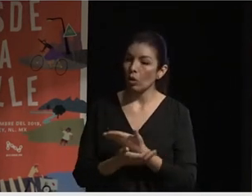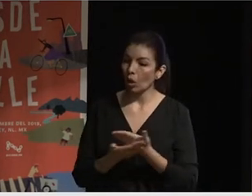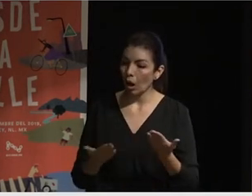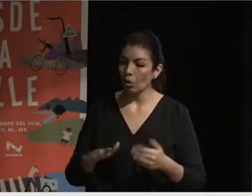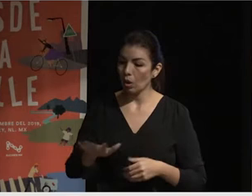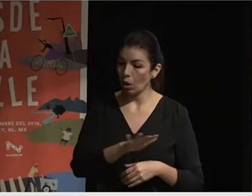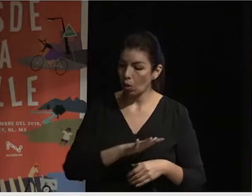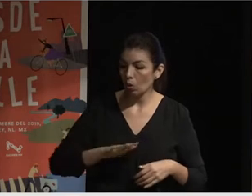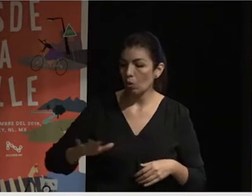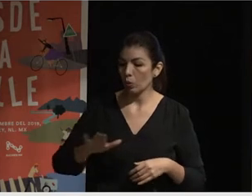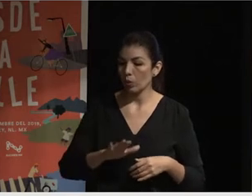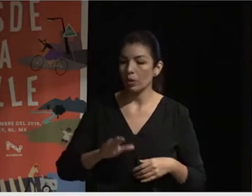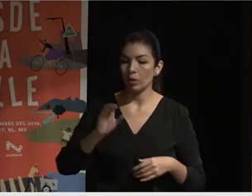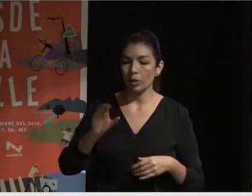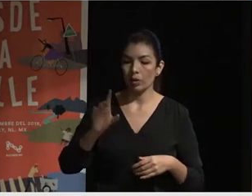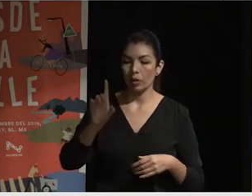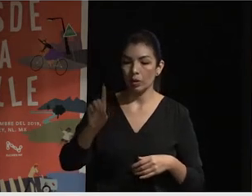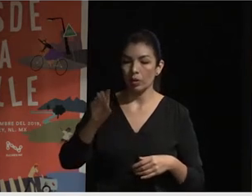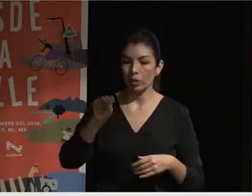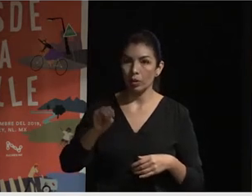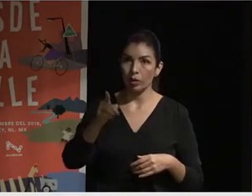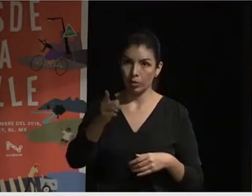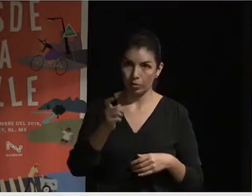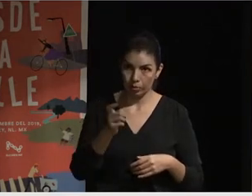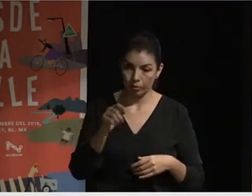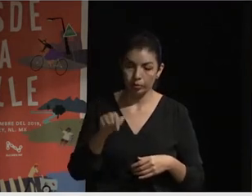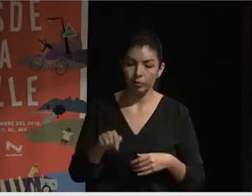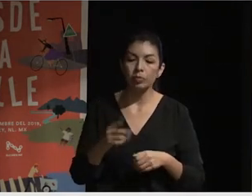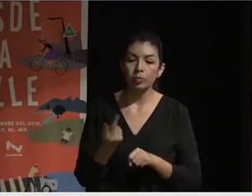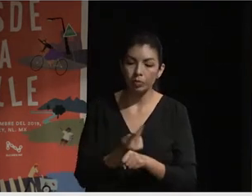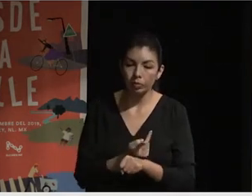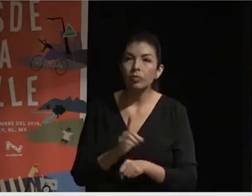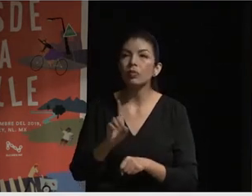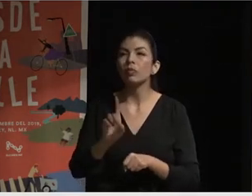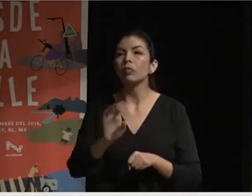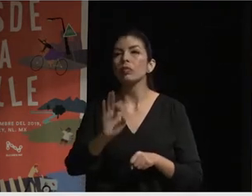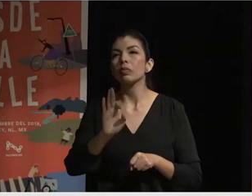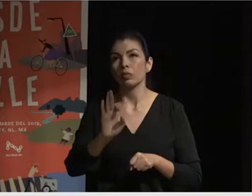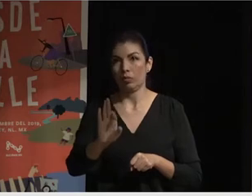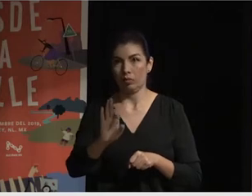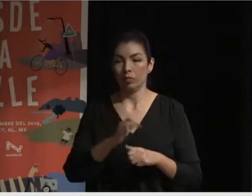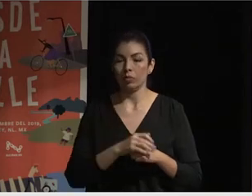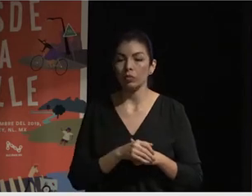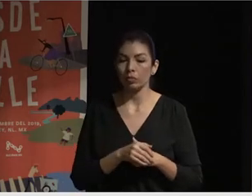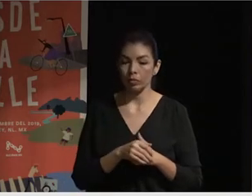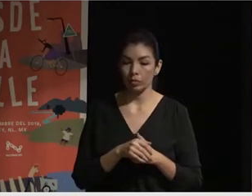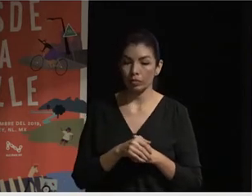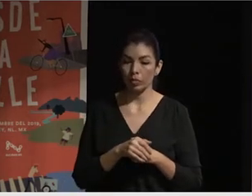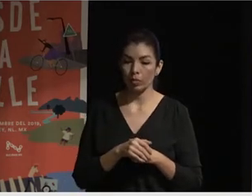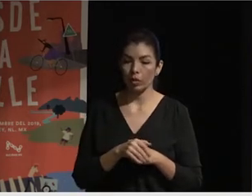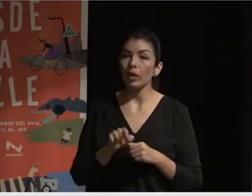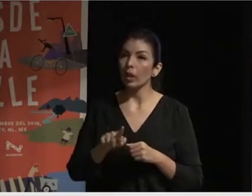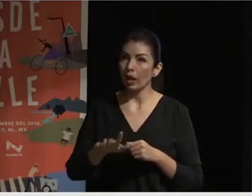campaña que convoca el EZL en 2006, vienen a un encuentro y hablan de que los están gentrificando allá en Nueva York. De hecho,